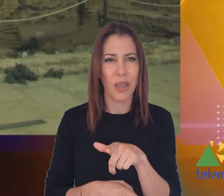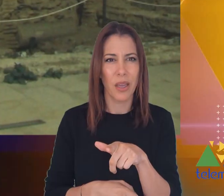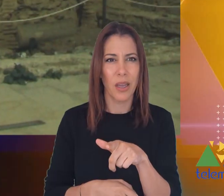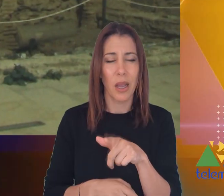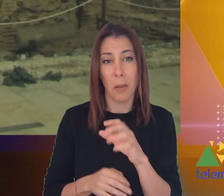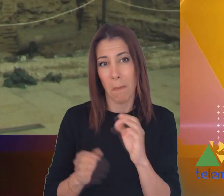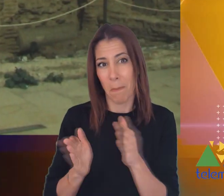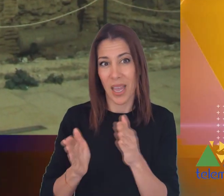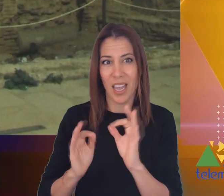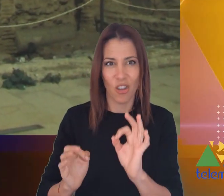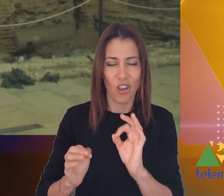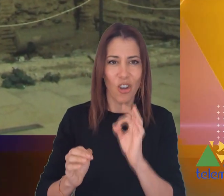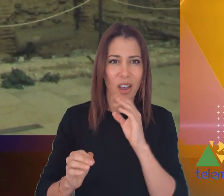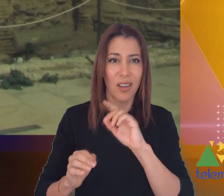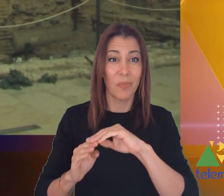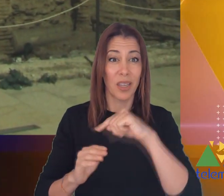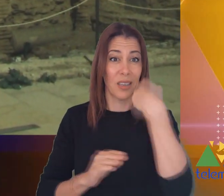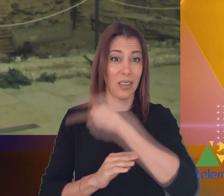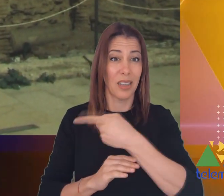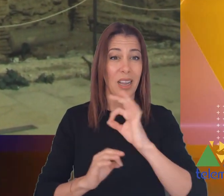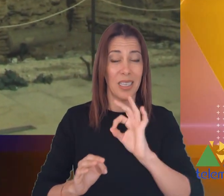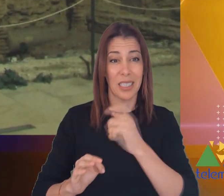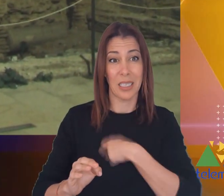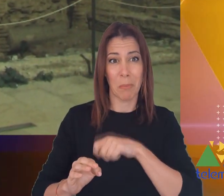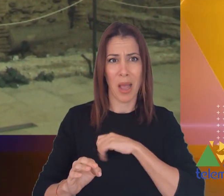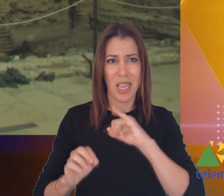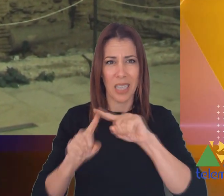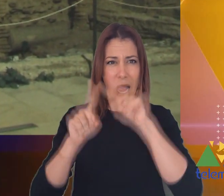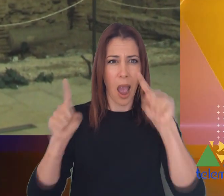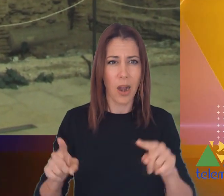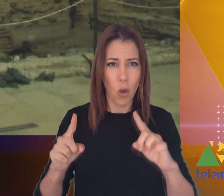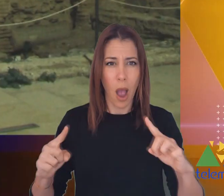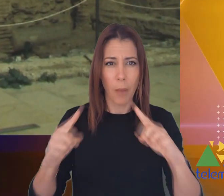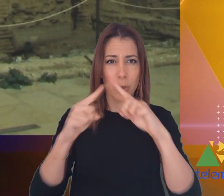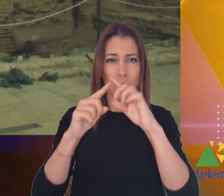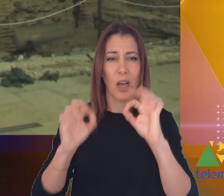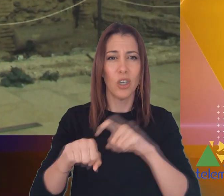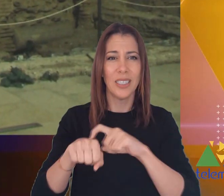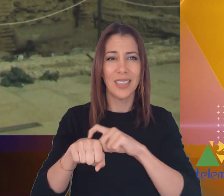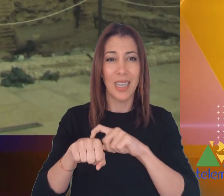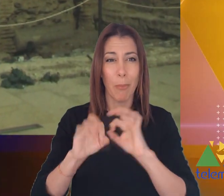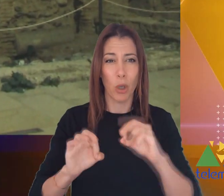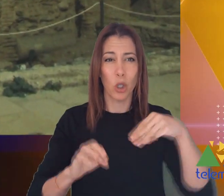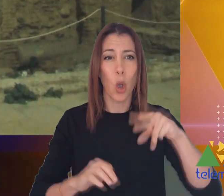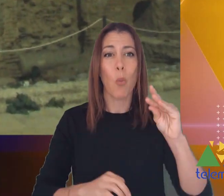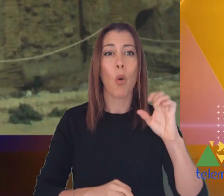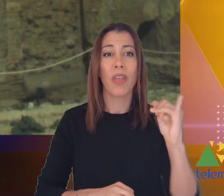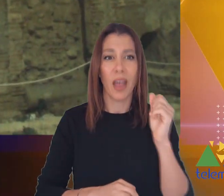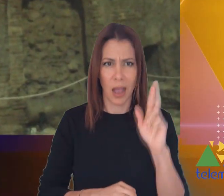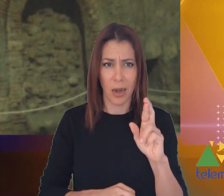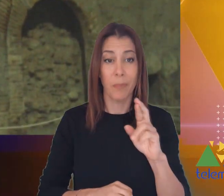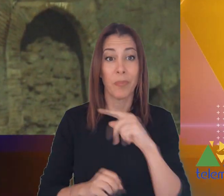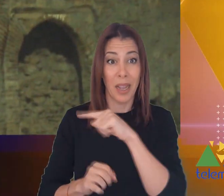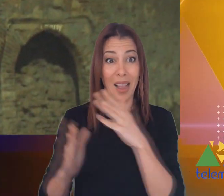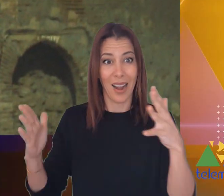en pequeños a la portada que tenemos por la Plaza de España, es un arco apuntado de tipo mudéjar todavía, un gran arco